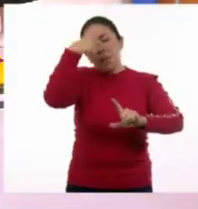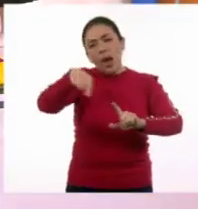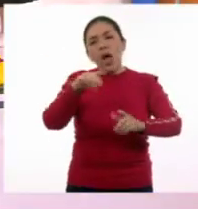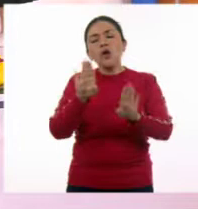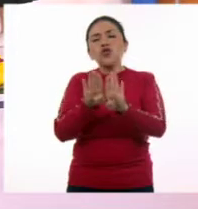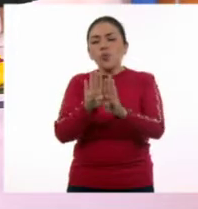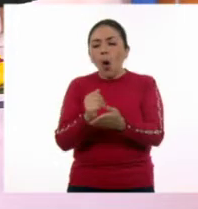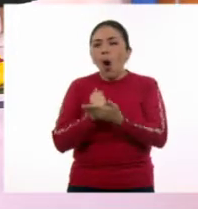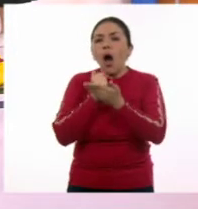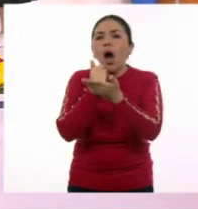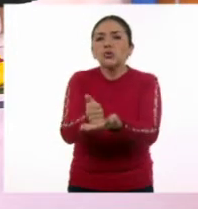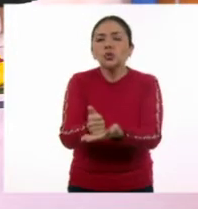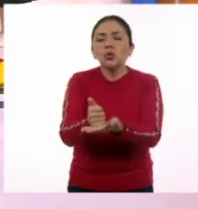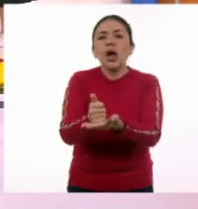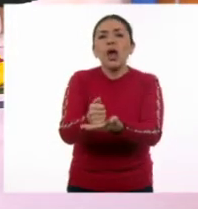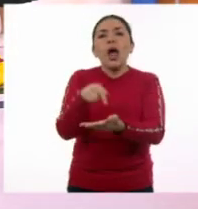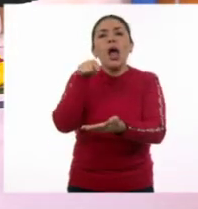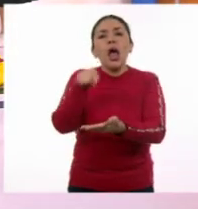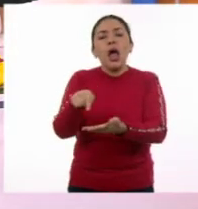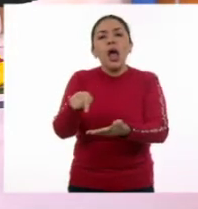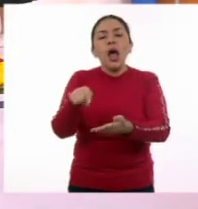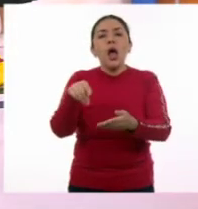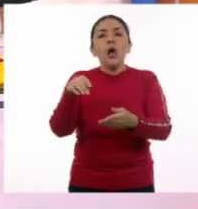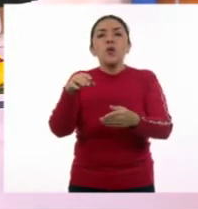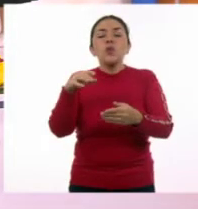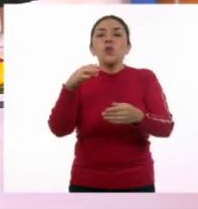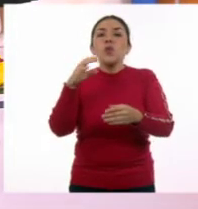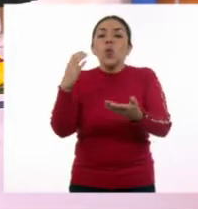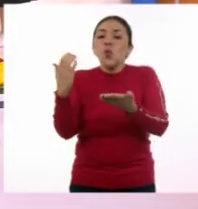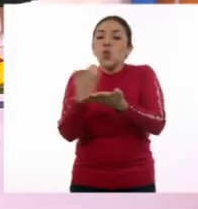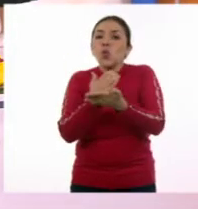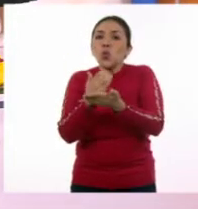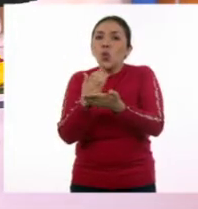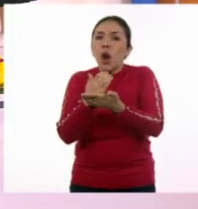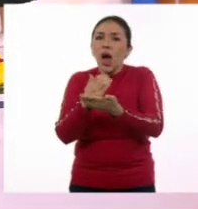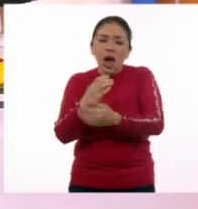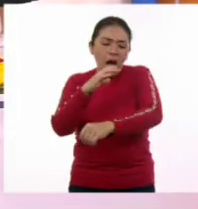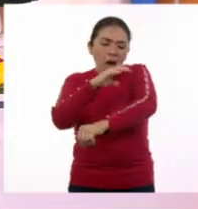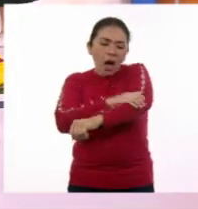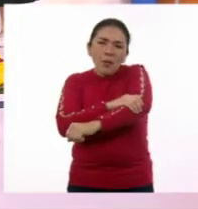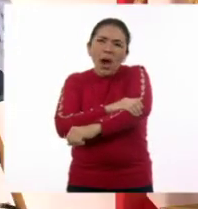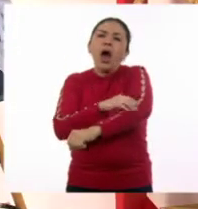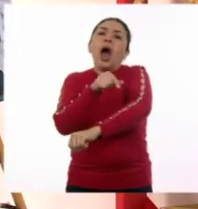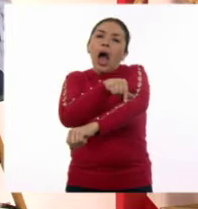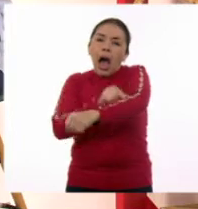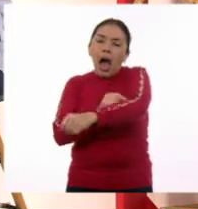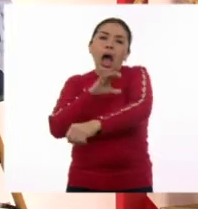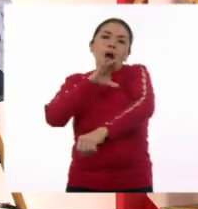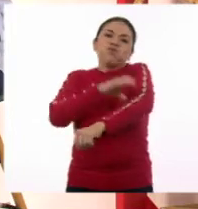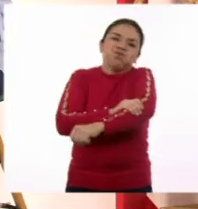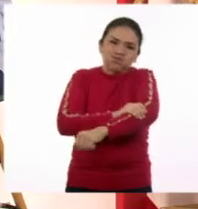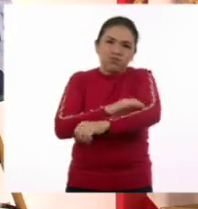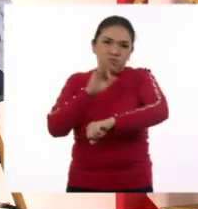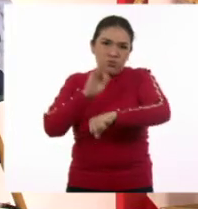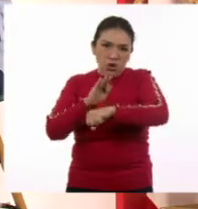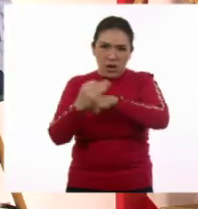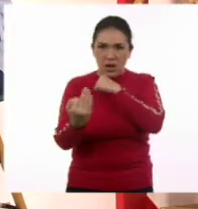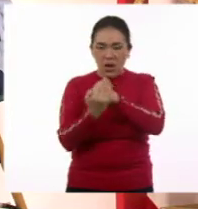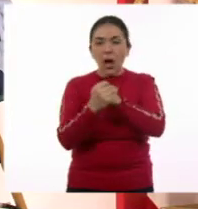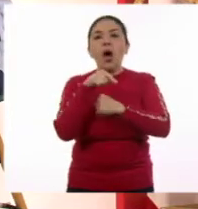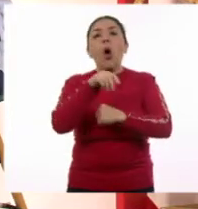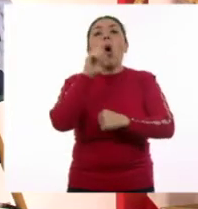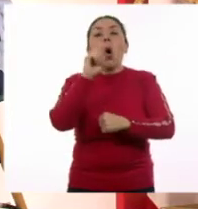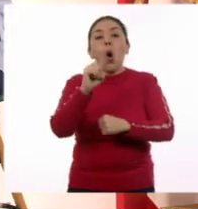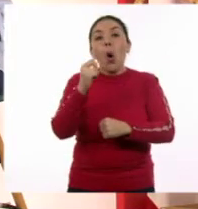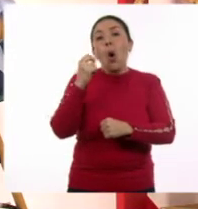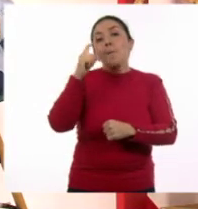ayudar a sujetar alguna curación etcétera igual tenemos otro para ese ejerce un